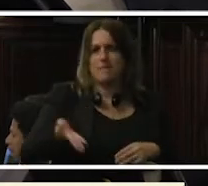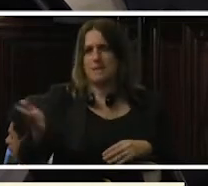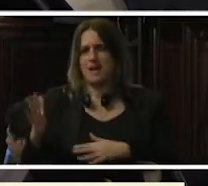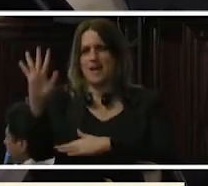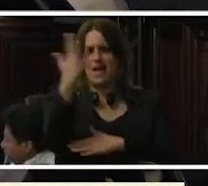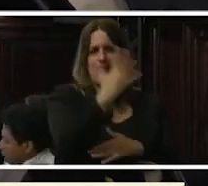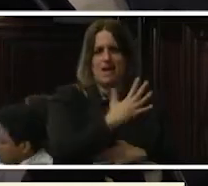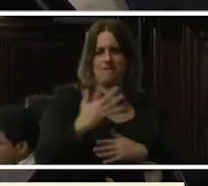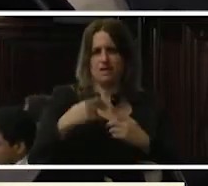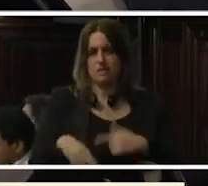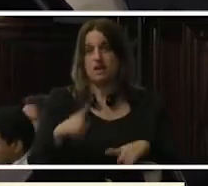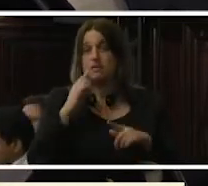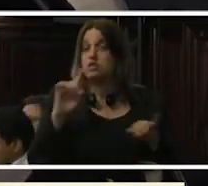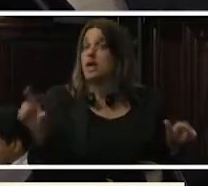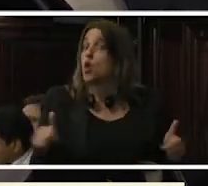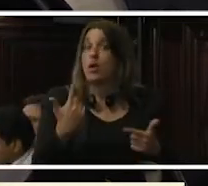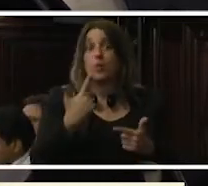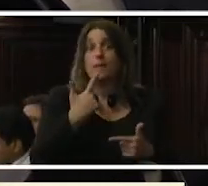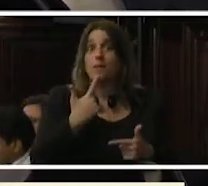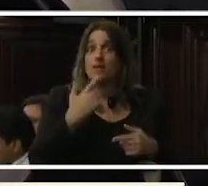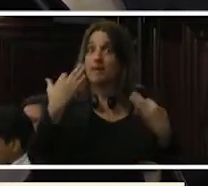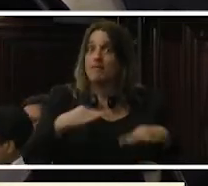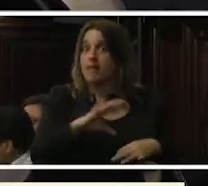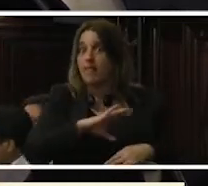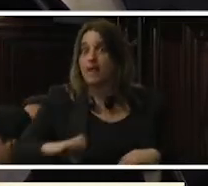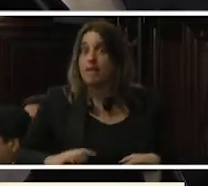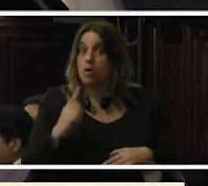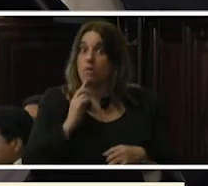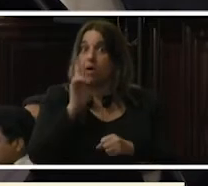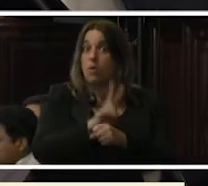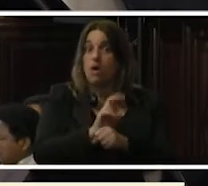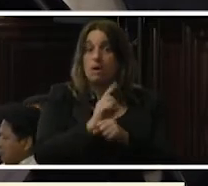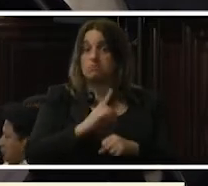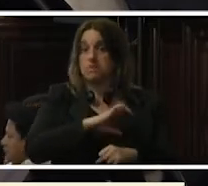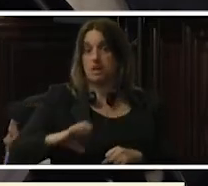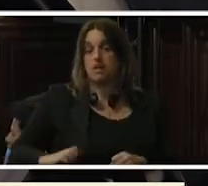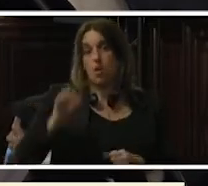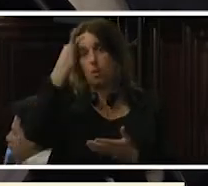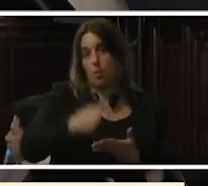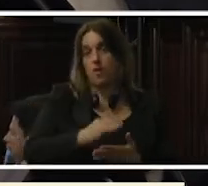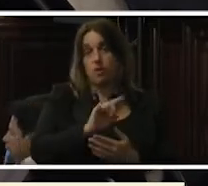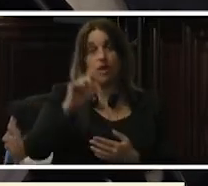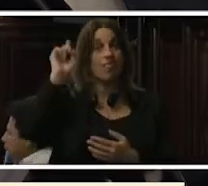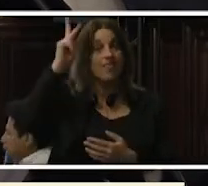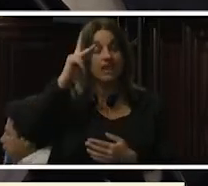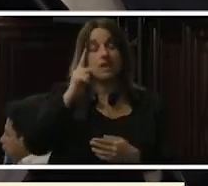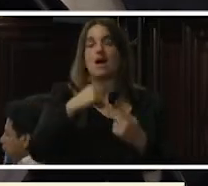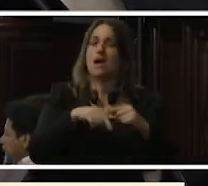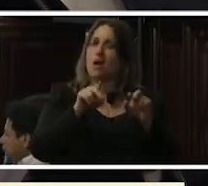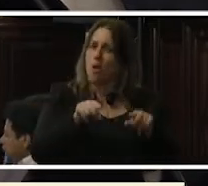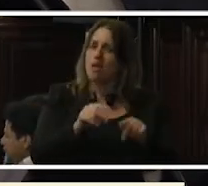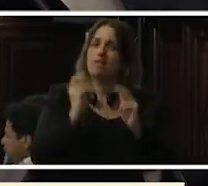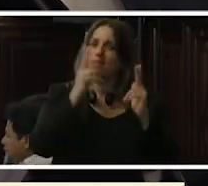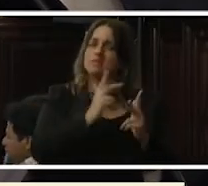región chaqueña. No existe una política estatal que contemple la protección de los pueblos indígenas aislados. Aún así, se consigna como